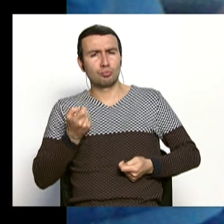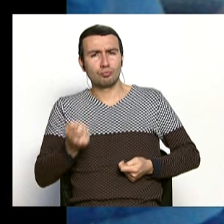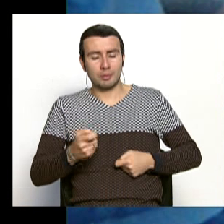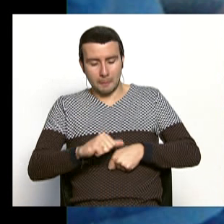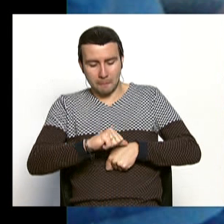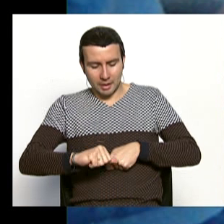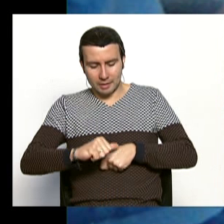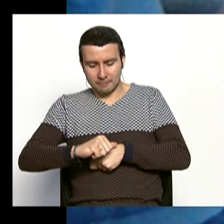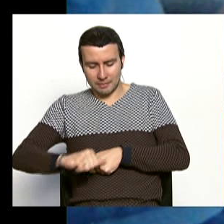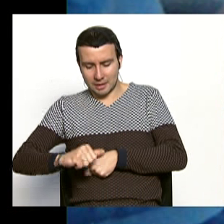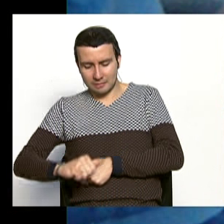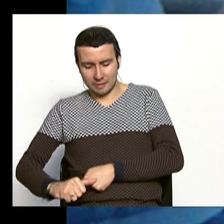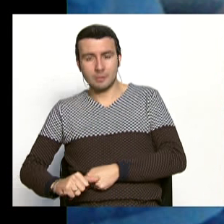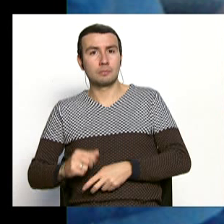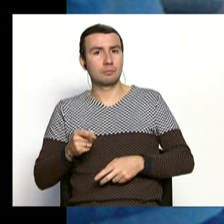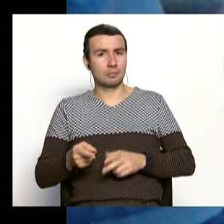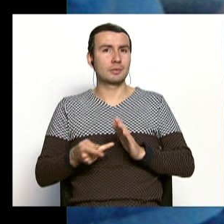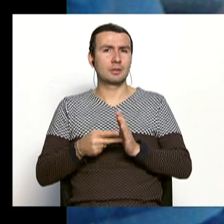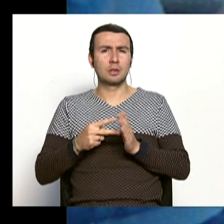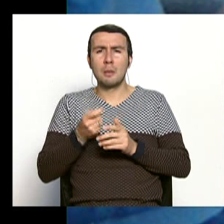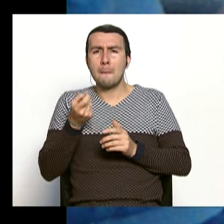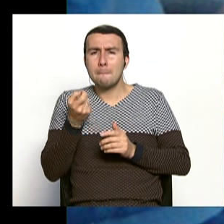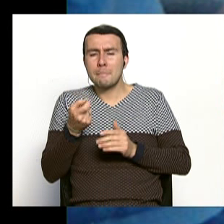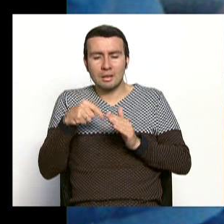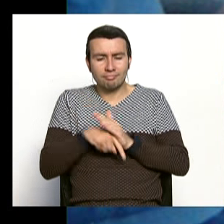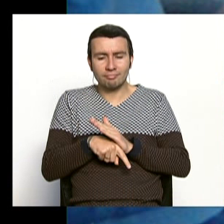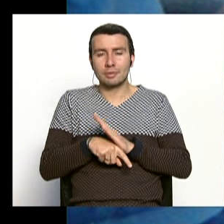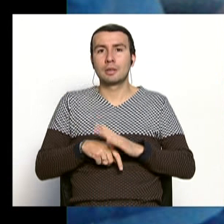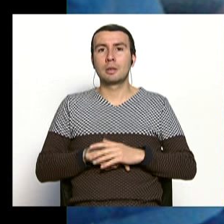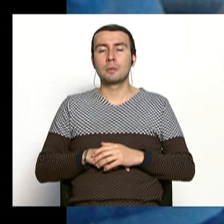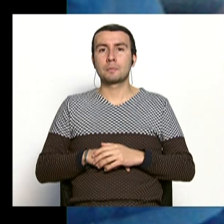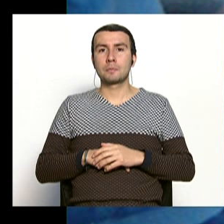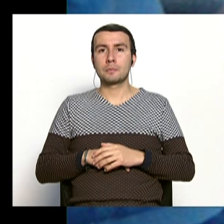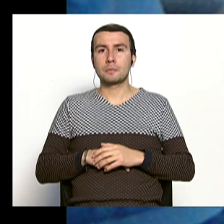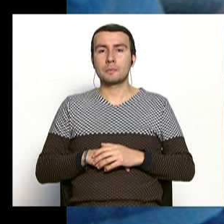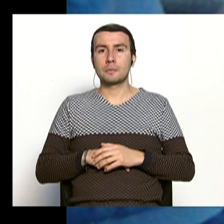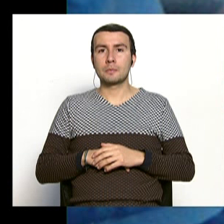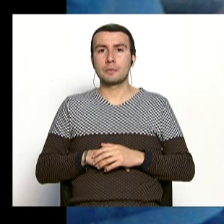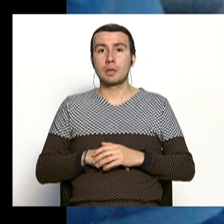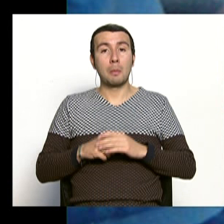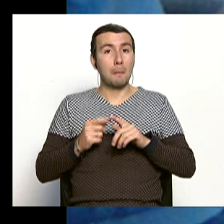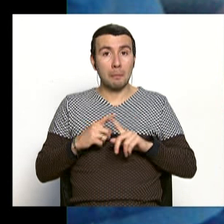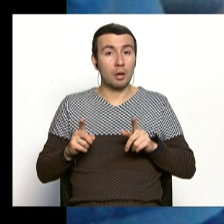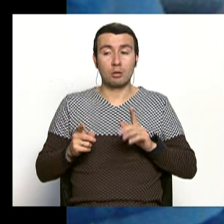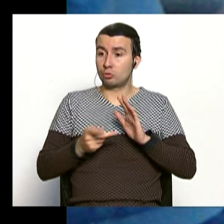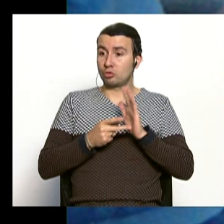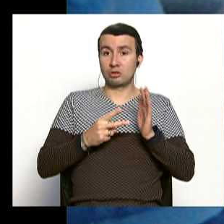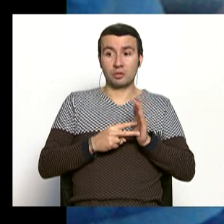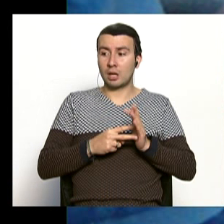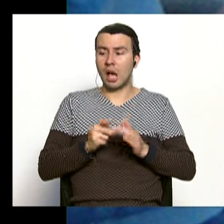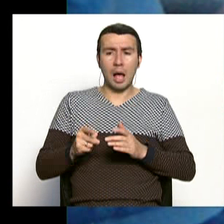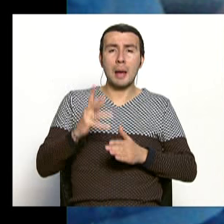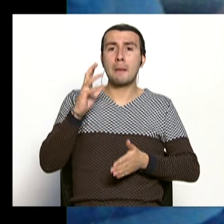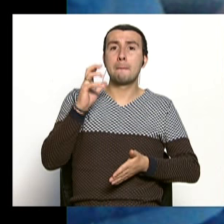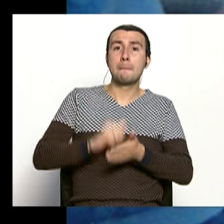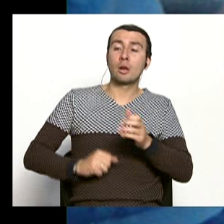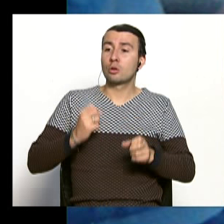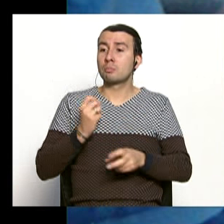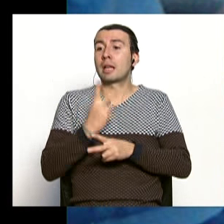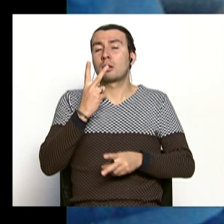pequeñas y por eso se llama de mínima invasión pero no es no es que por ser por pequeñas incisiones tenga menos riesgos